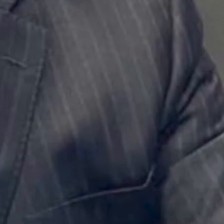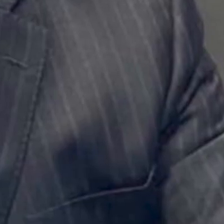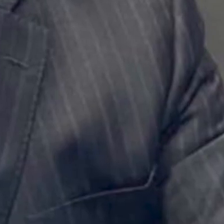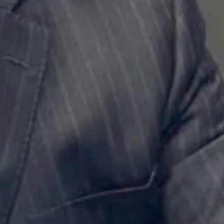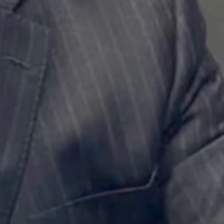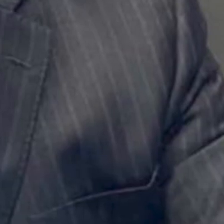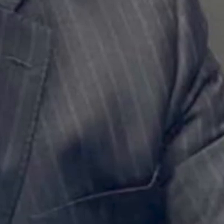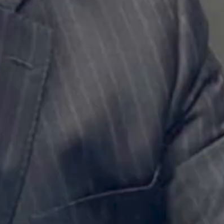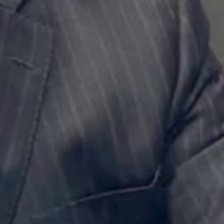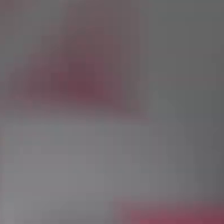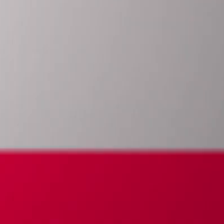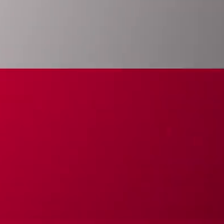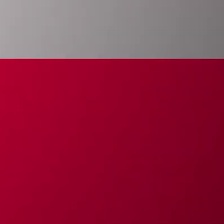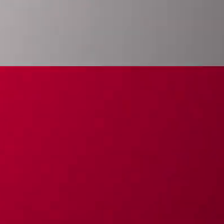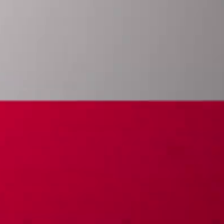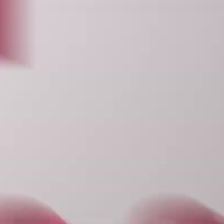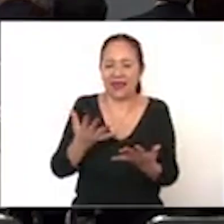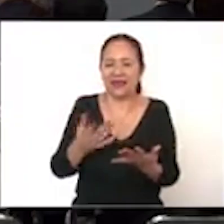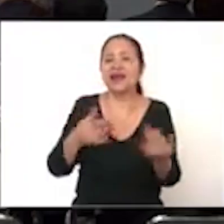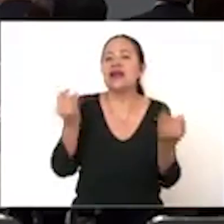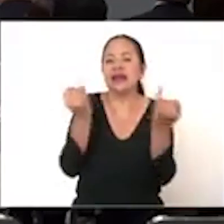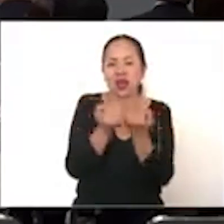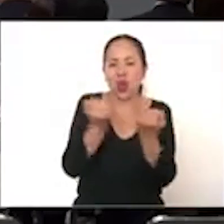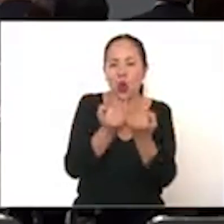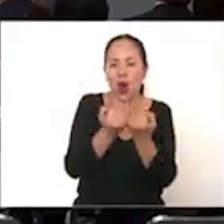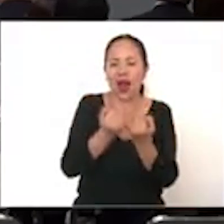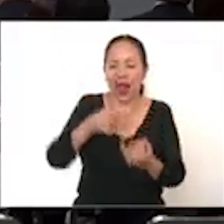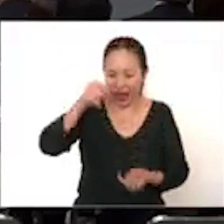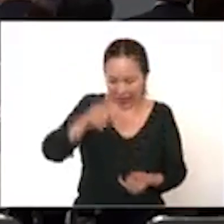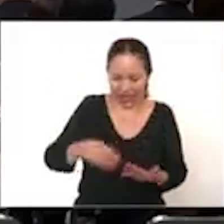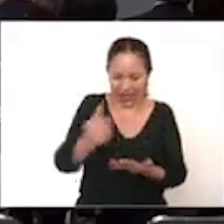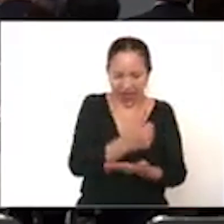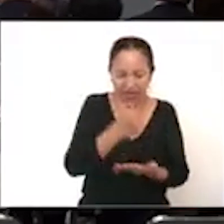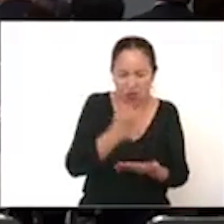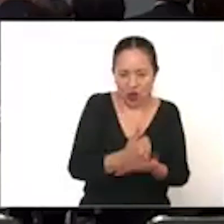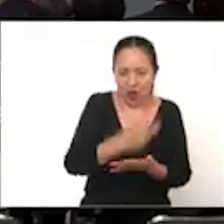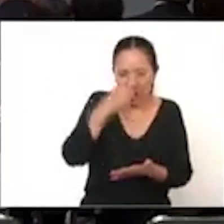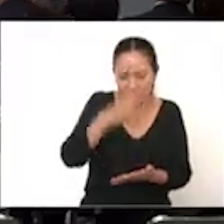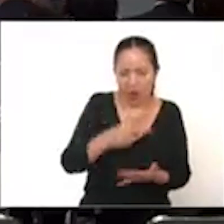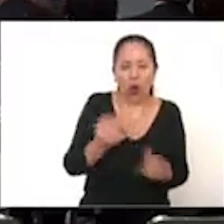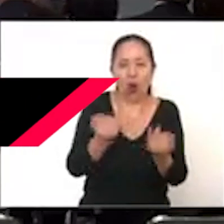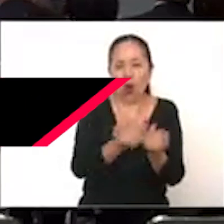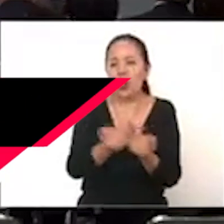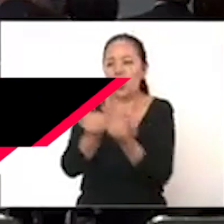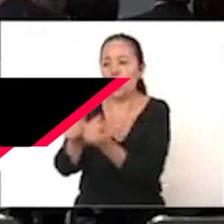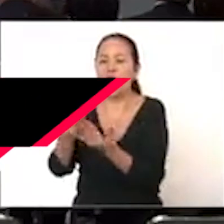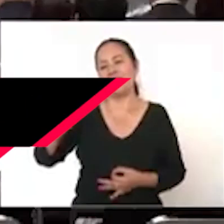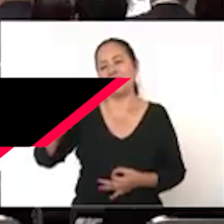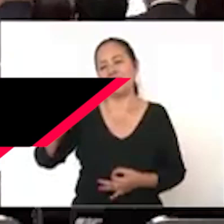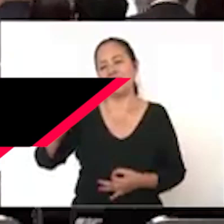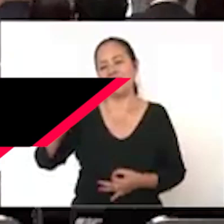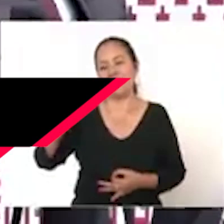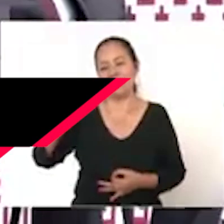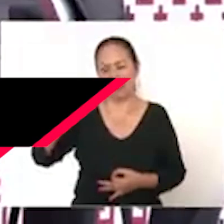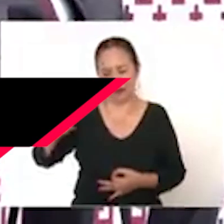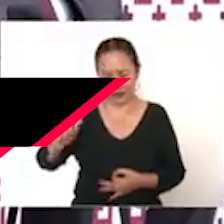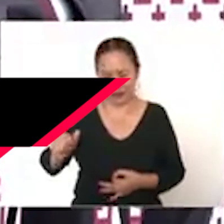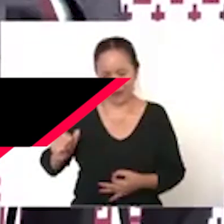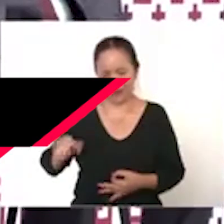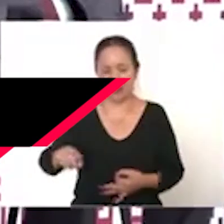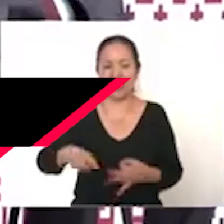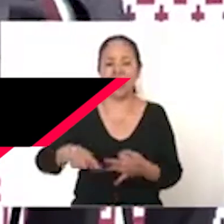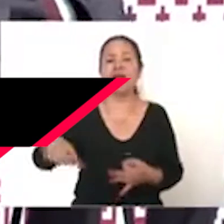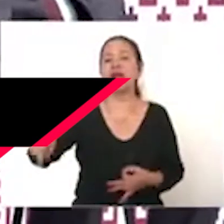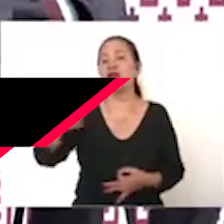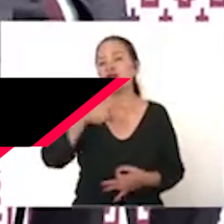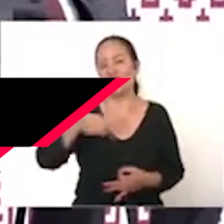casi 4 semanas. Tamaulipas implementará la denuncia digital. Esto luego de la firma de convenio de